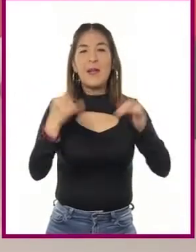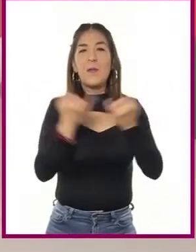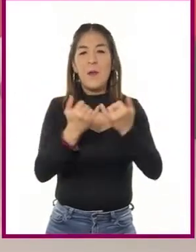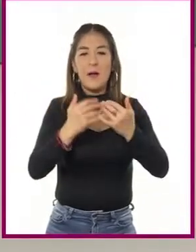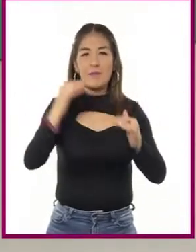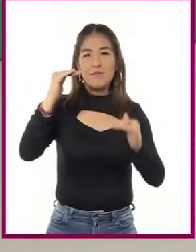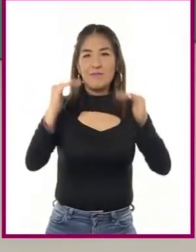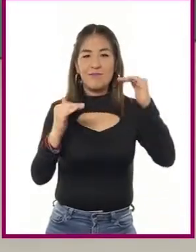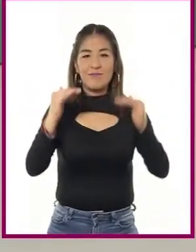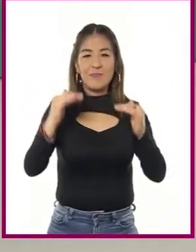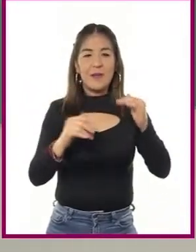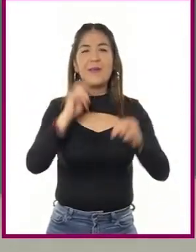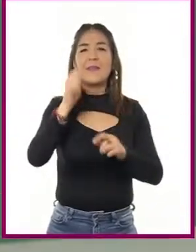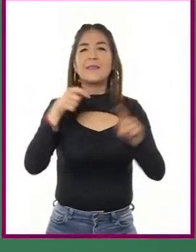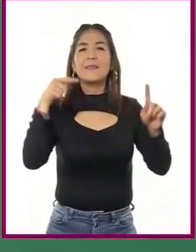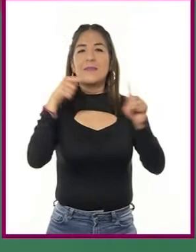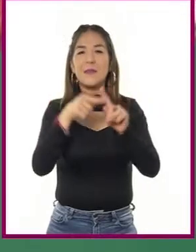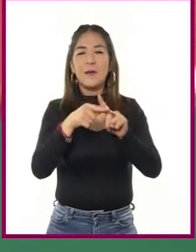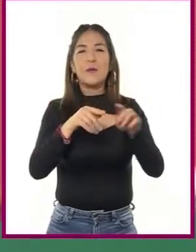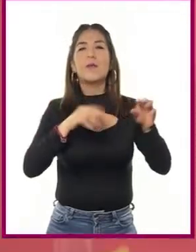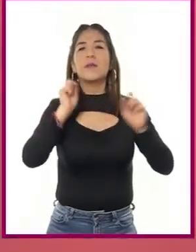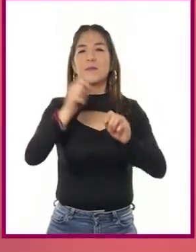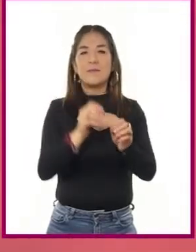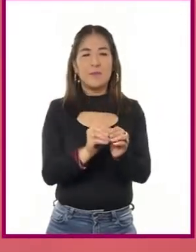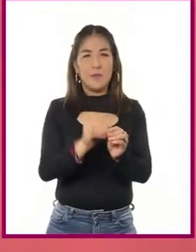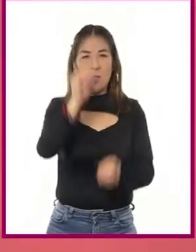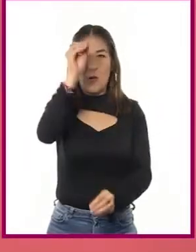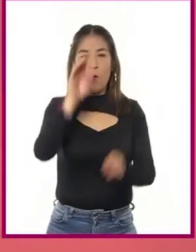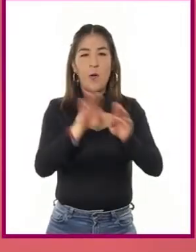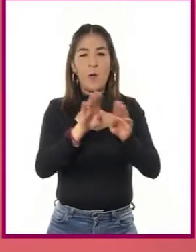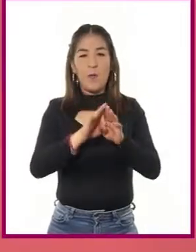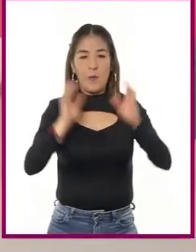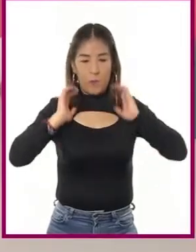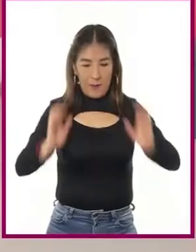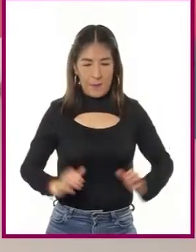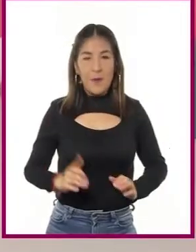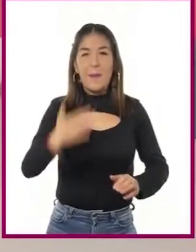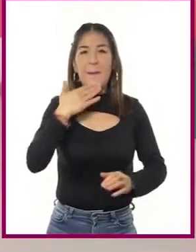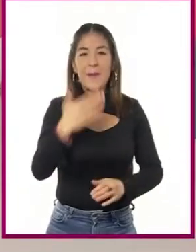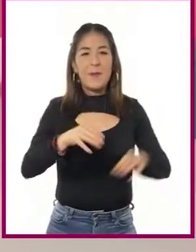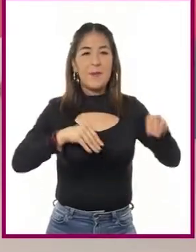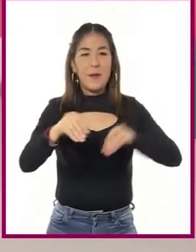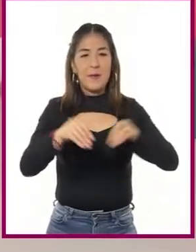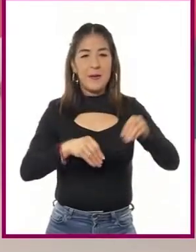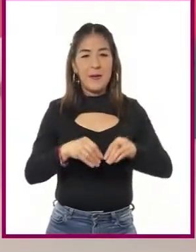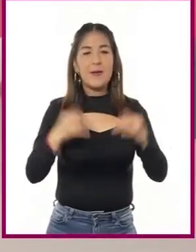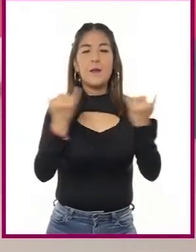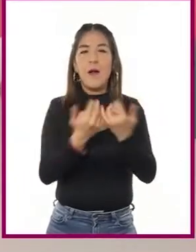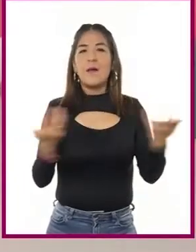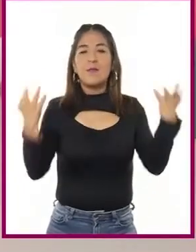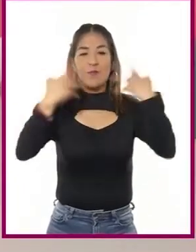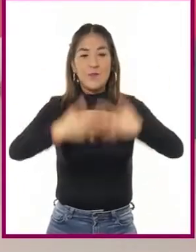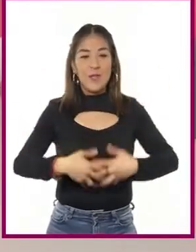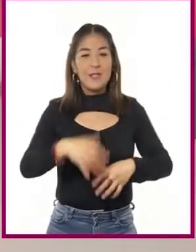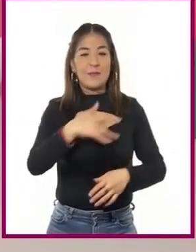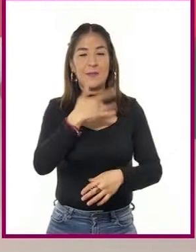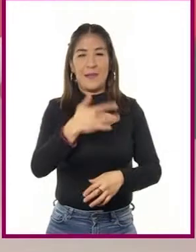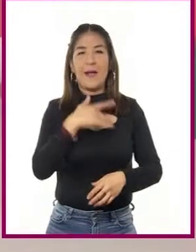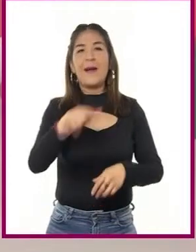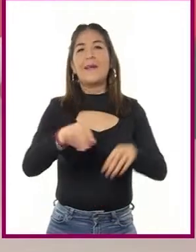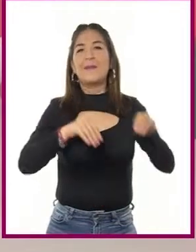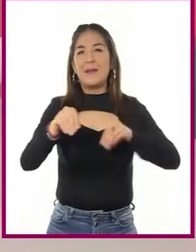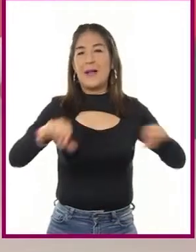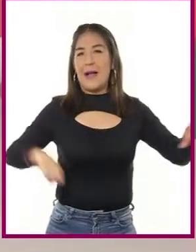equilibrio, enfatizando el tren superior de nuestro cuerpo. Y como consecuencia, nuestro organismo recibirá su dosis de